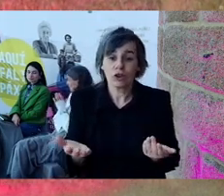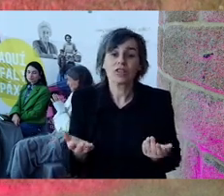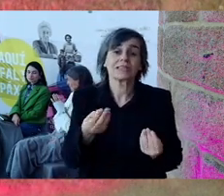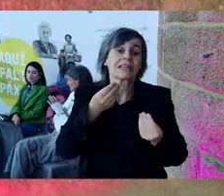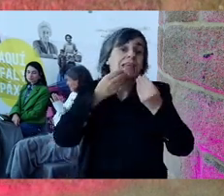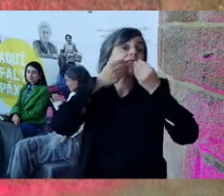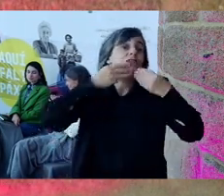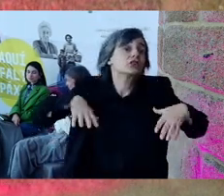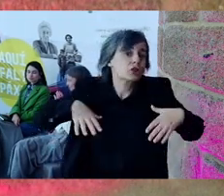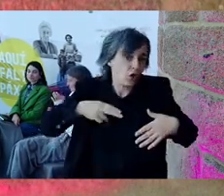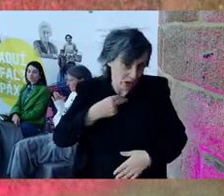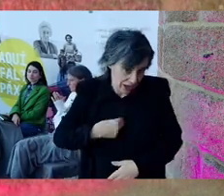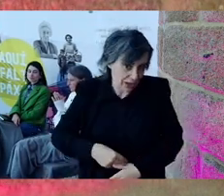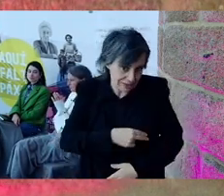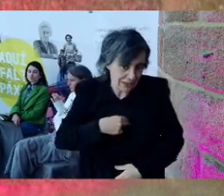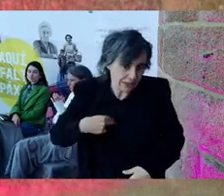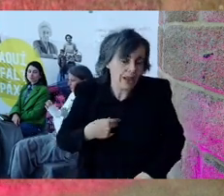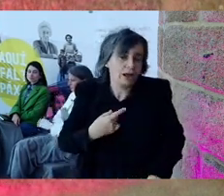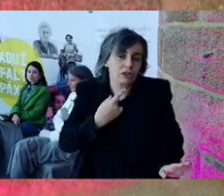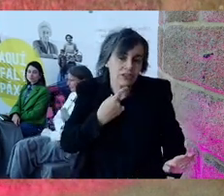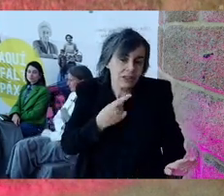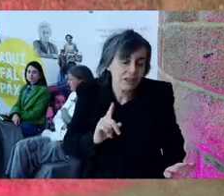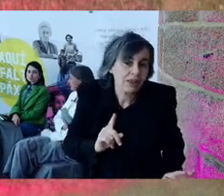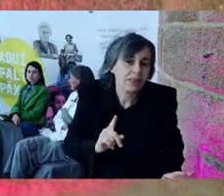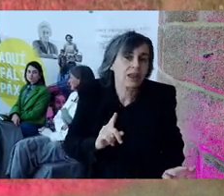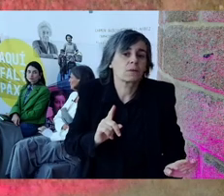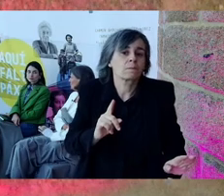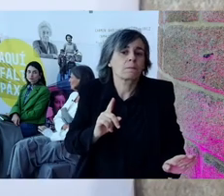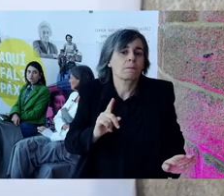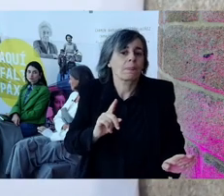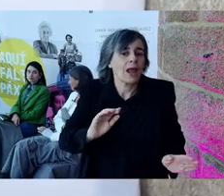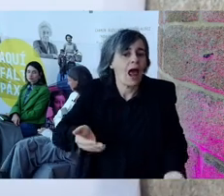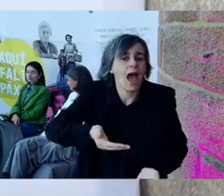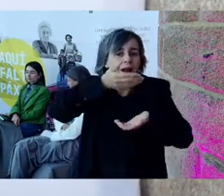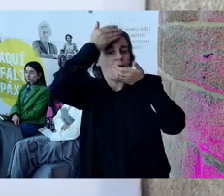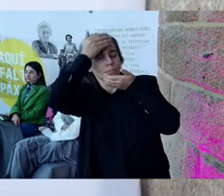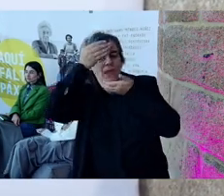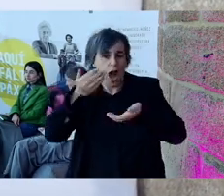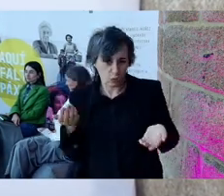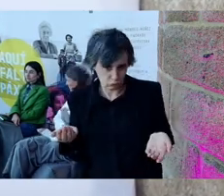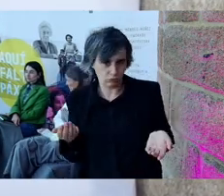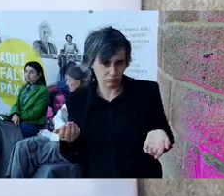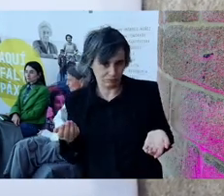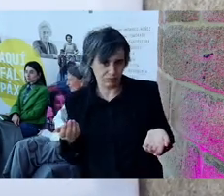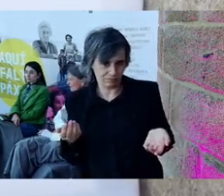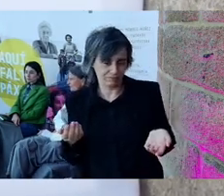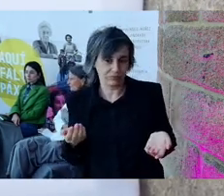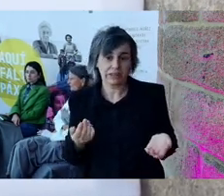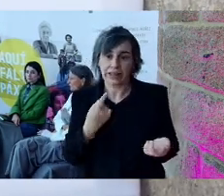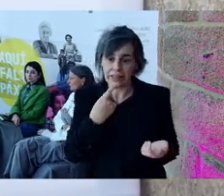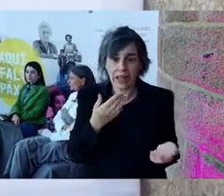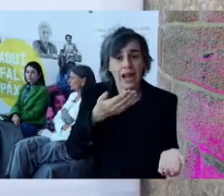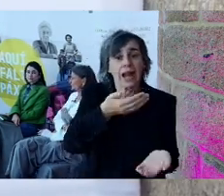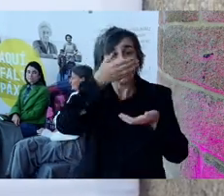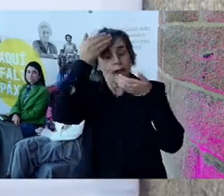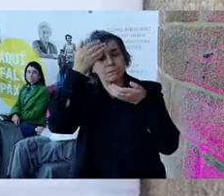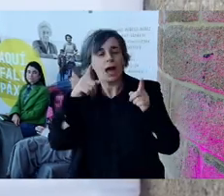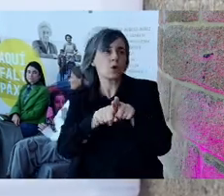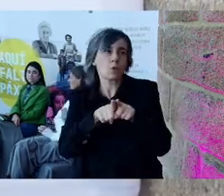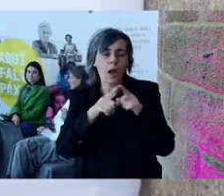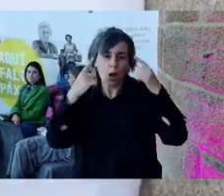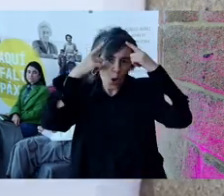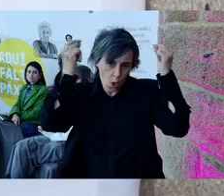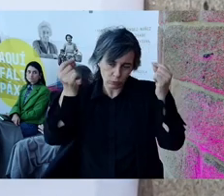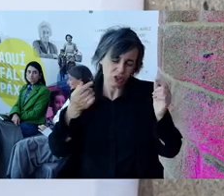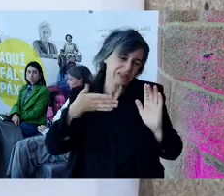y entonces la crónica compostelana cuenta, la historia compostelana cuenta que la raptaron como lobos. Esas son las palabras que emplea,